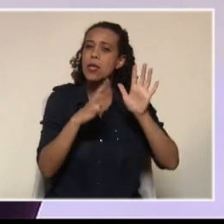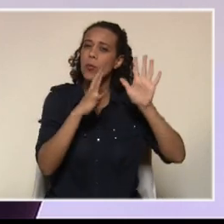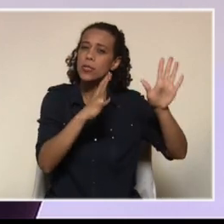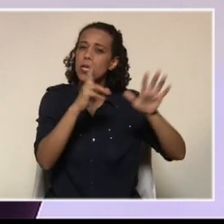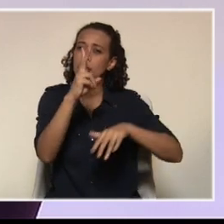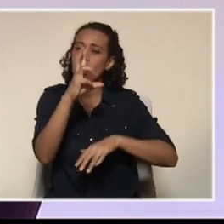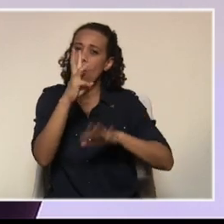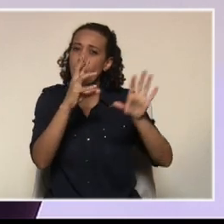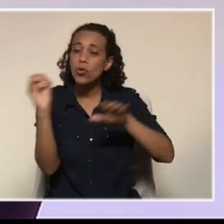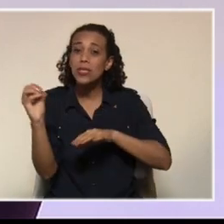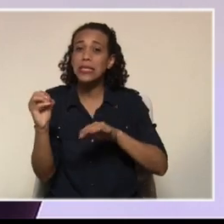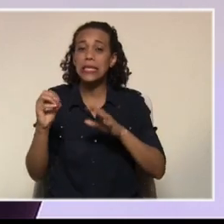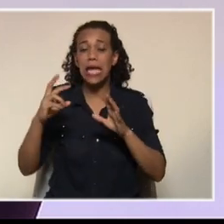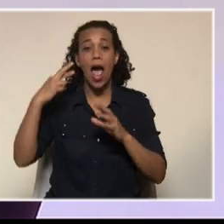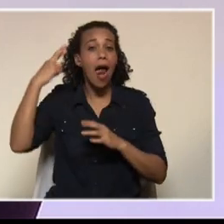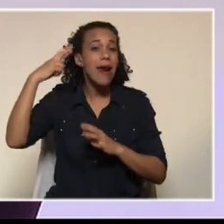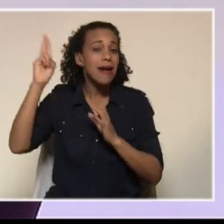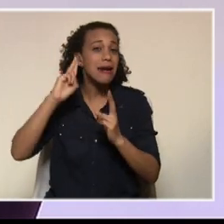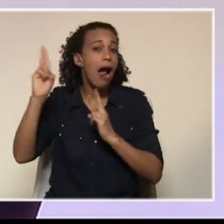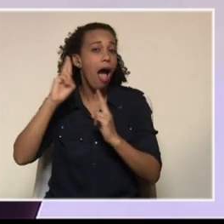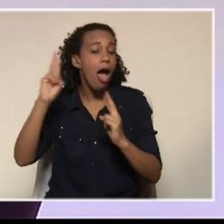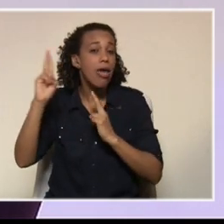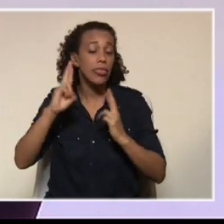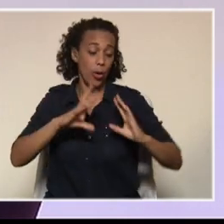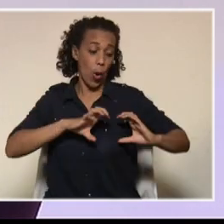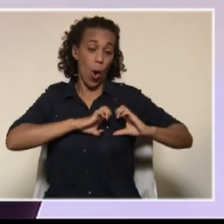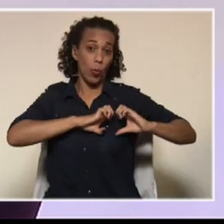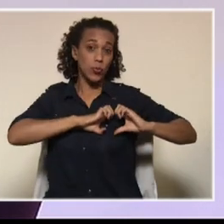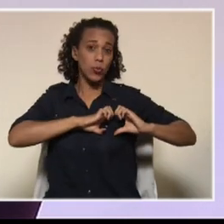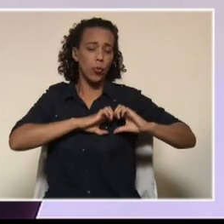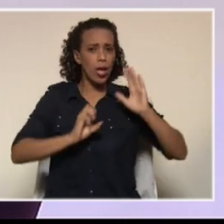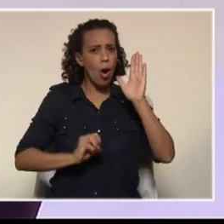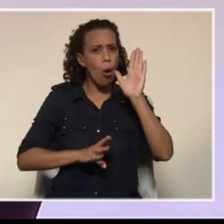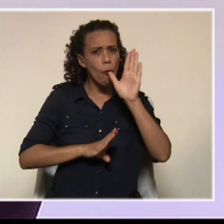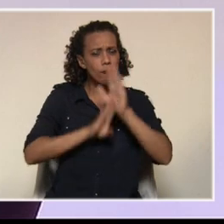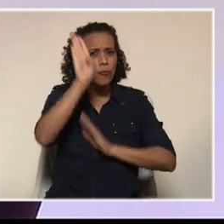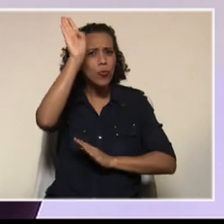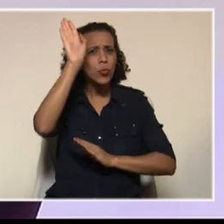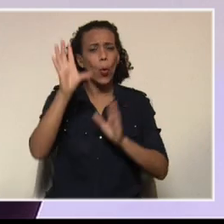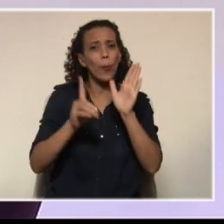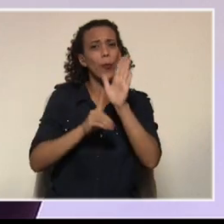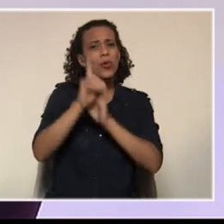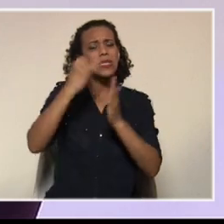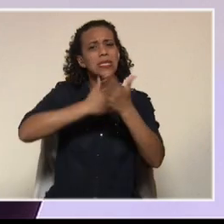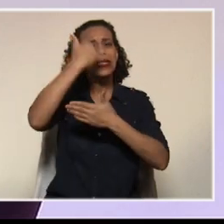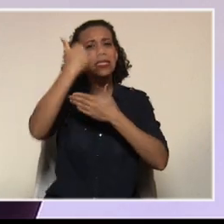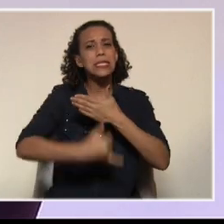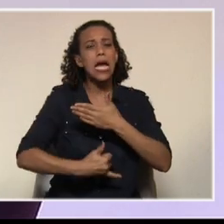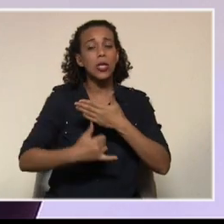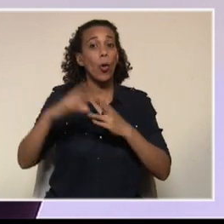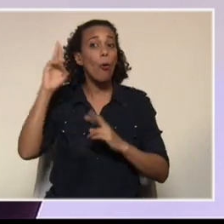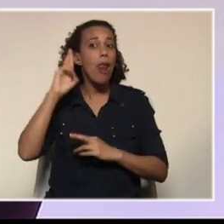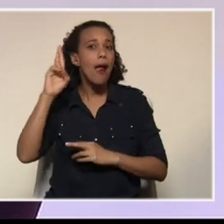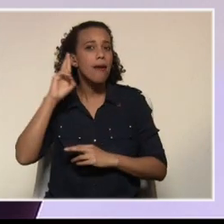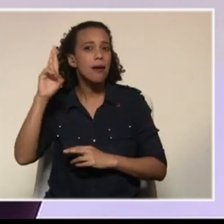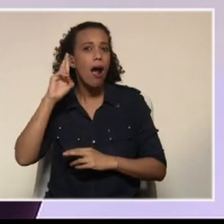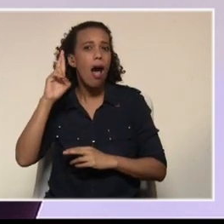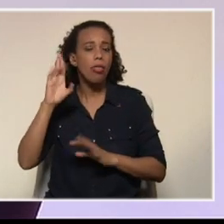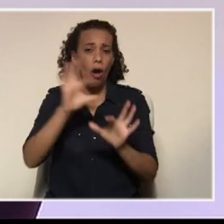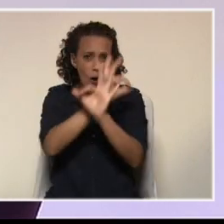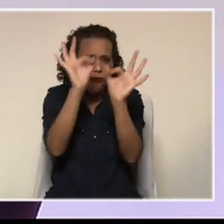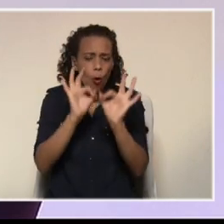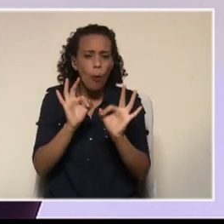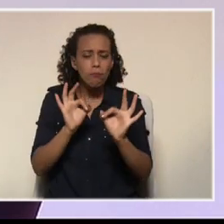Instituto Radiofónico de Fe y Alegría, el IRFA, desarrolló un proyecto con la radio, es decir, con un medio